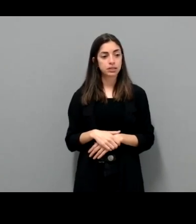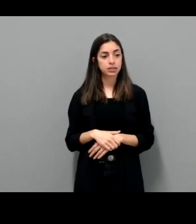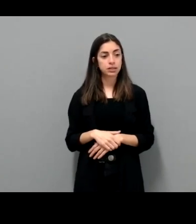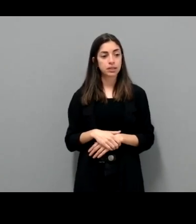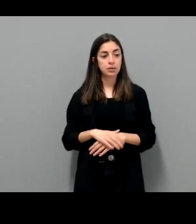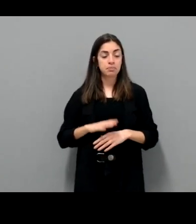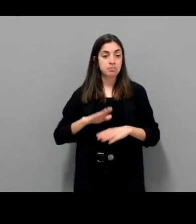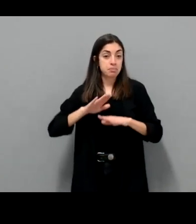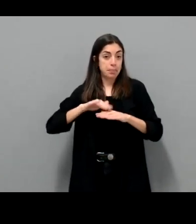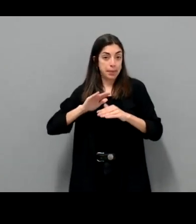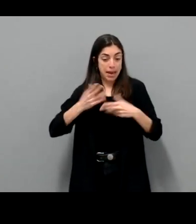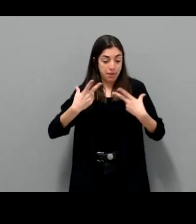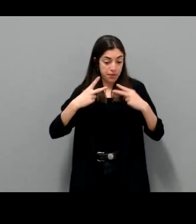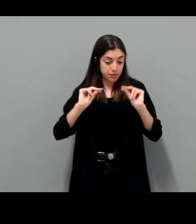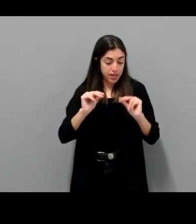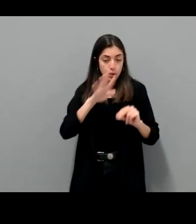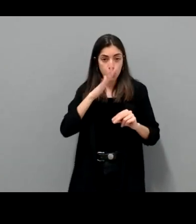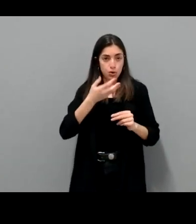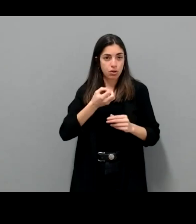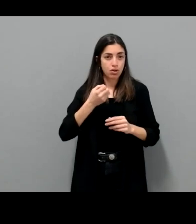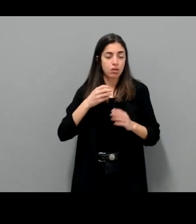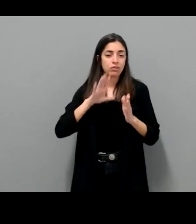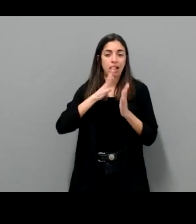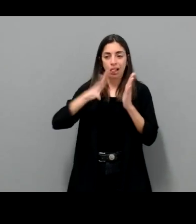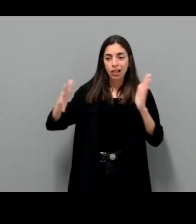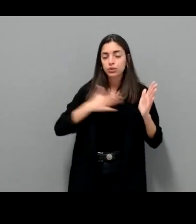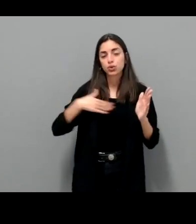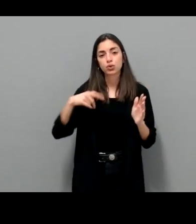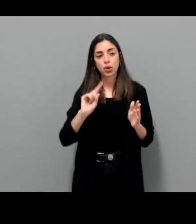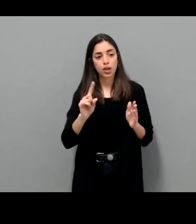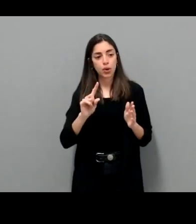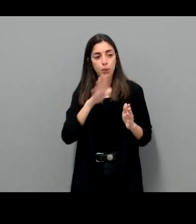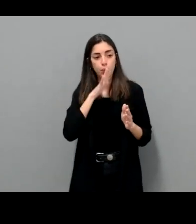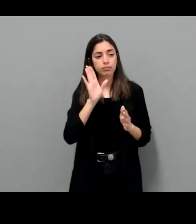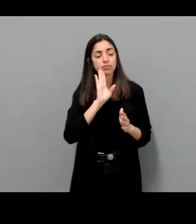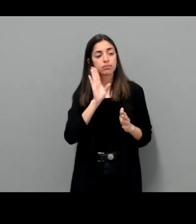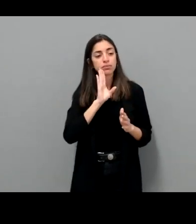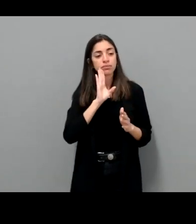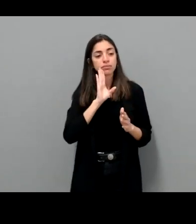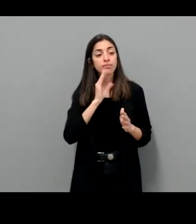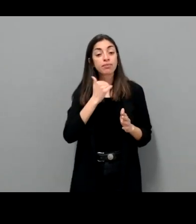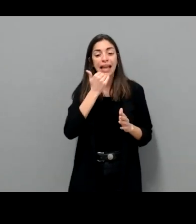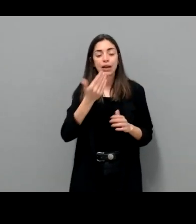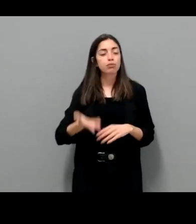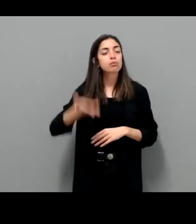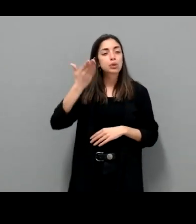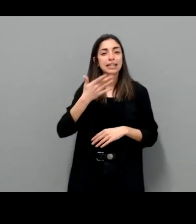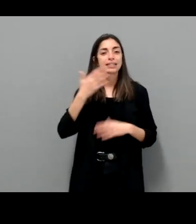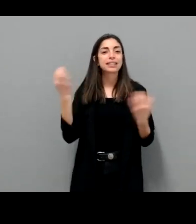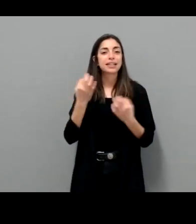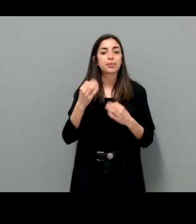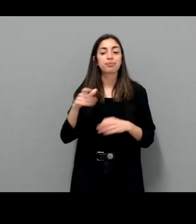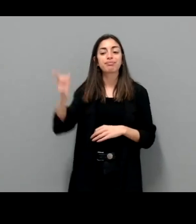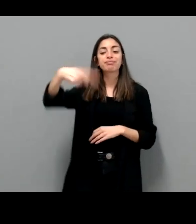ya que no quiero entreteneros mucho más, porque hoy queda, como digo, algo tan importante de escucharlas a ellas, deciros que